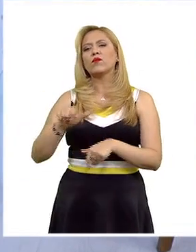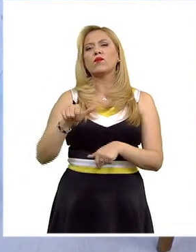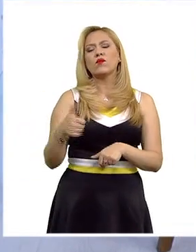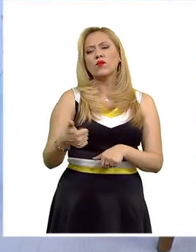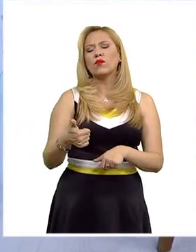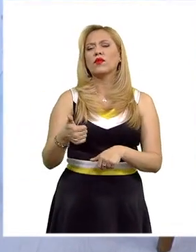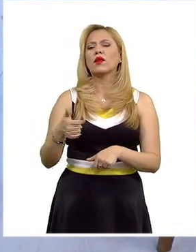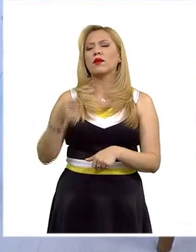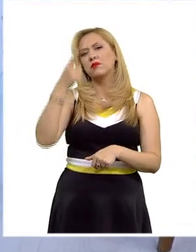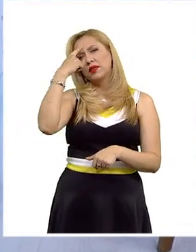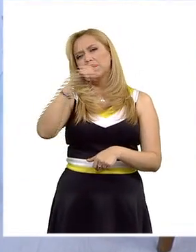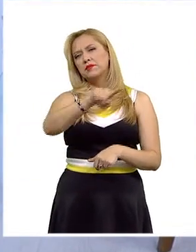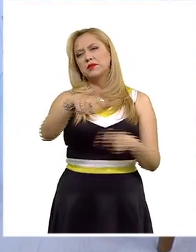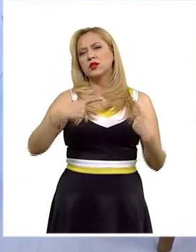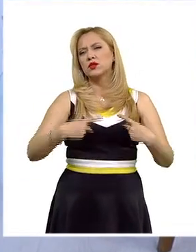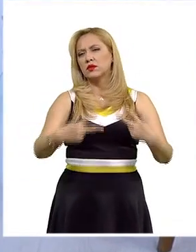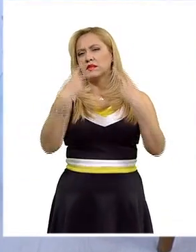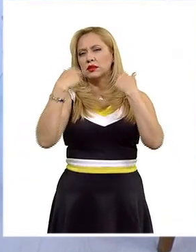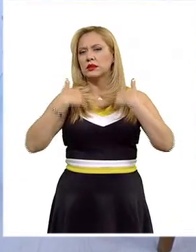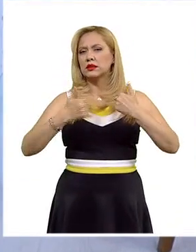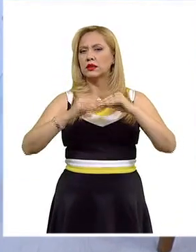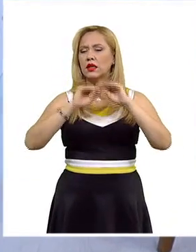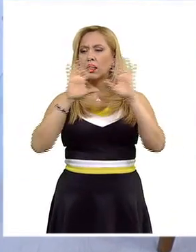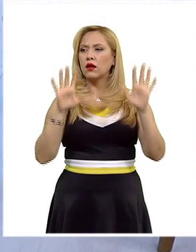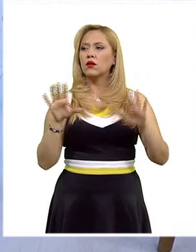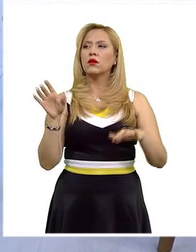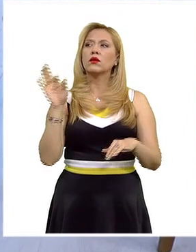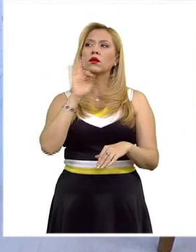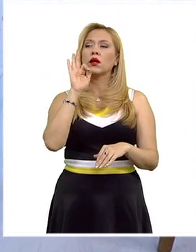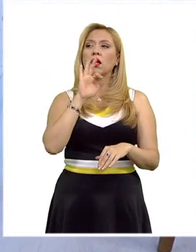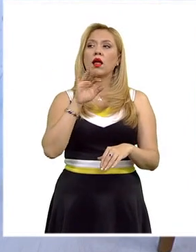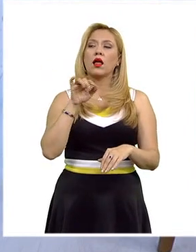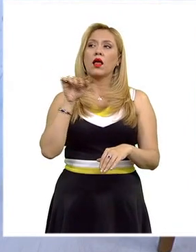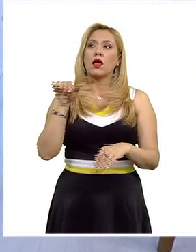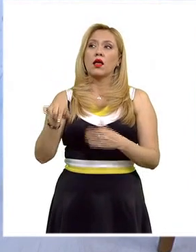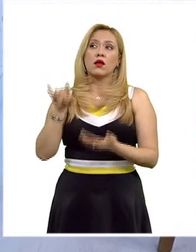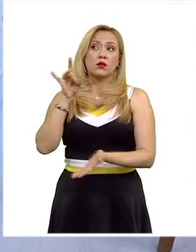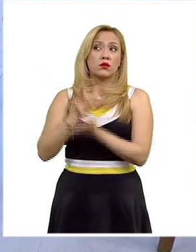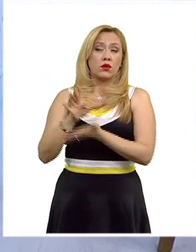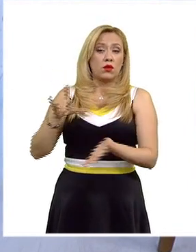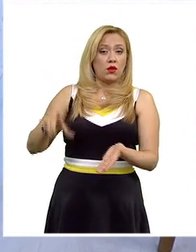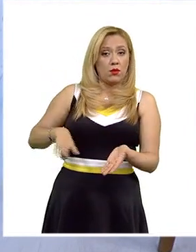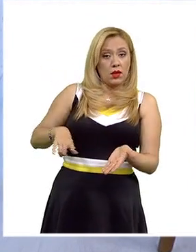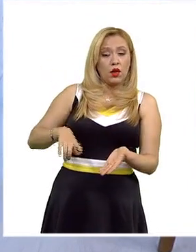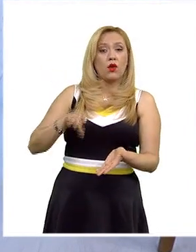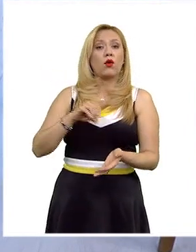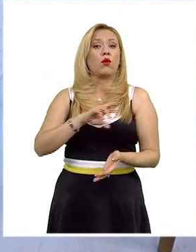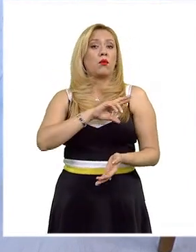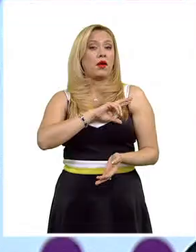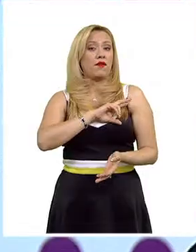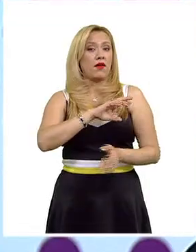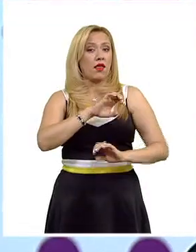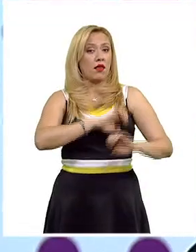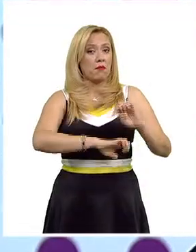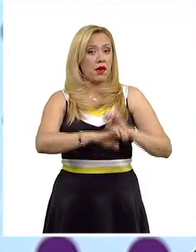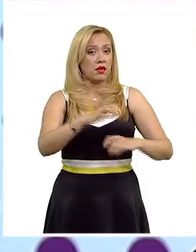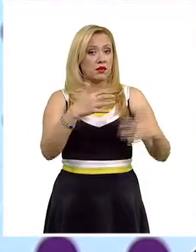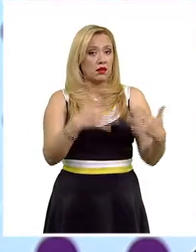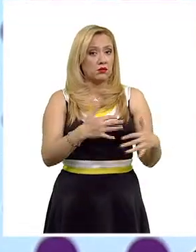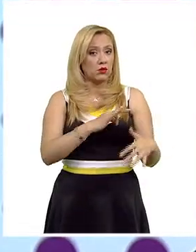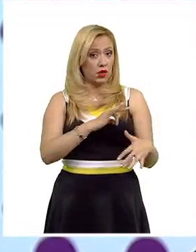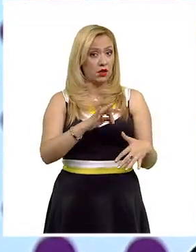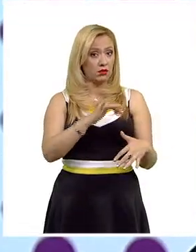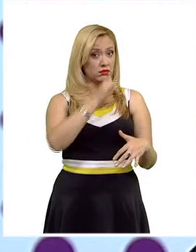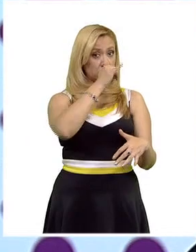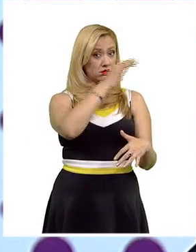saber para quienes nos escuchan, si esta práctica se puede dar tanto en el servicio público como en empresas privadas y se puede reclamar como una violación